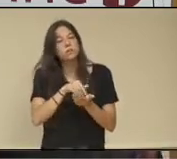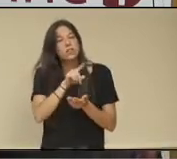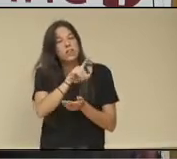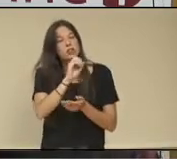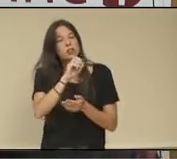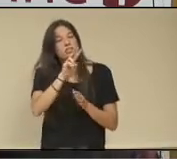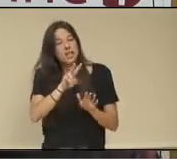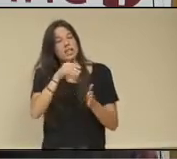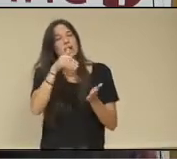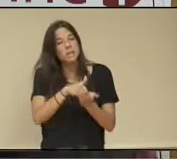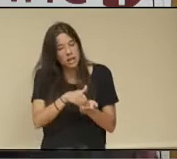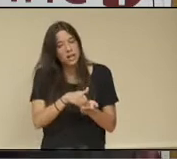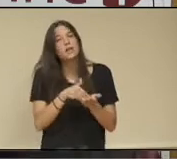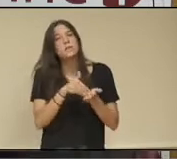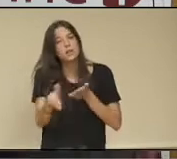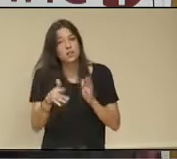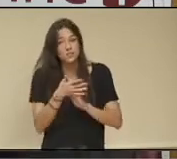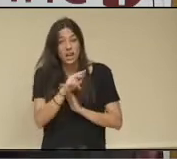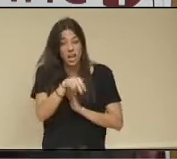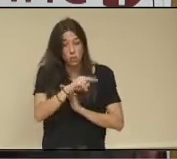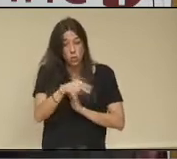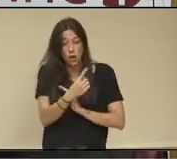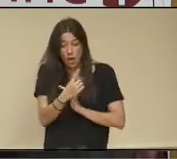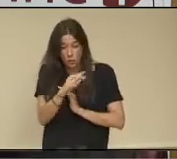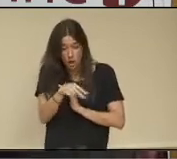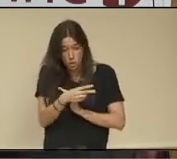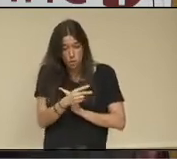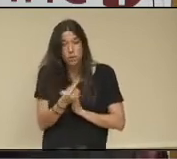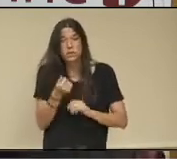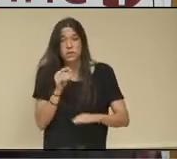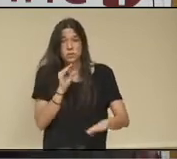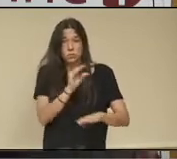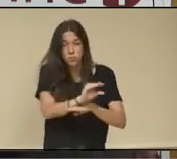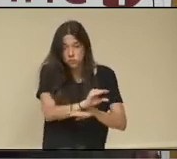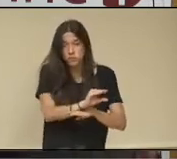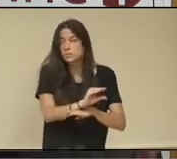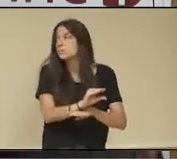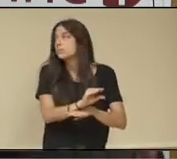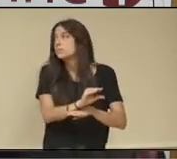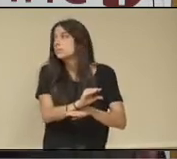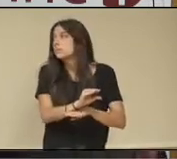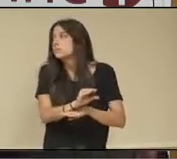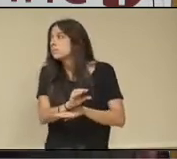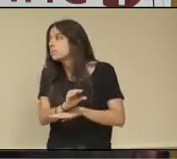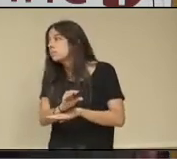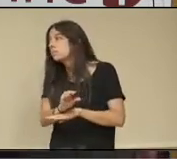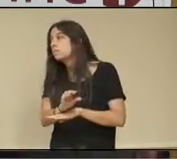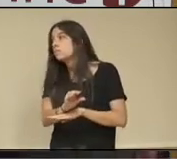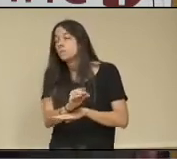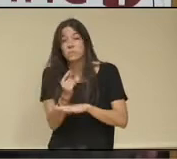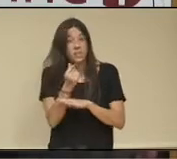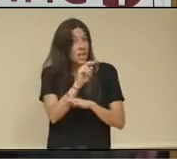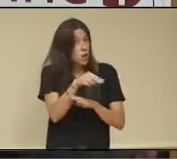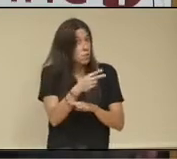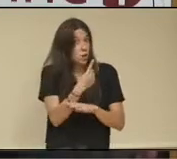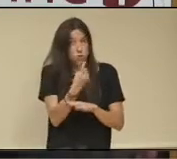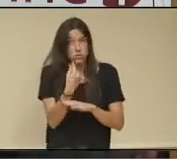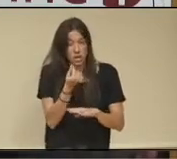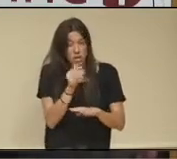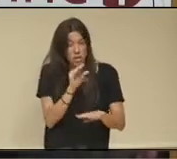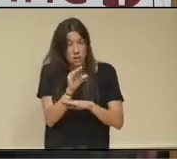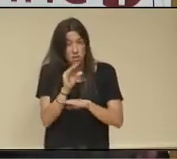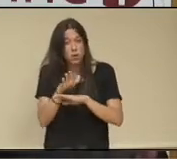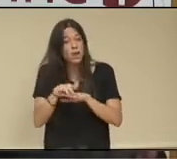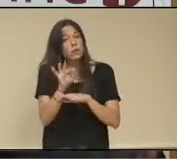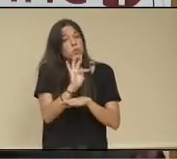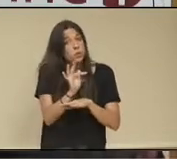cada euro que se ha administrado, esto son datos de Stop TV, cada euro que se ha invertido en tuberculosis, se